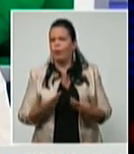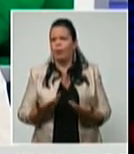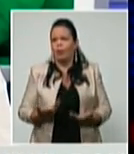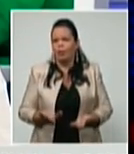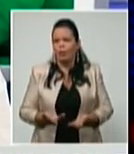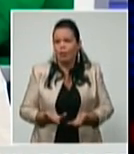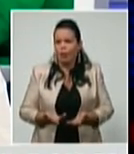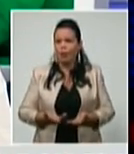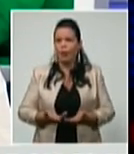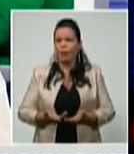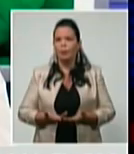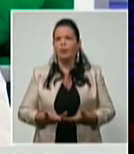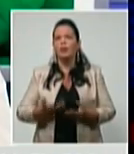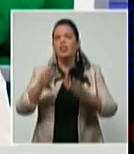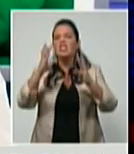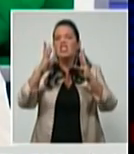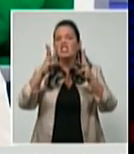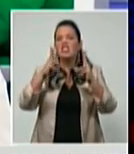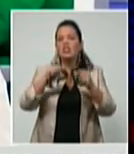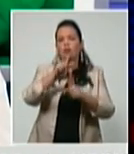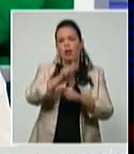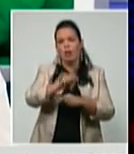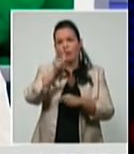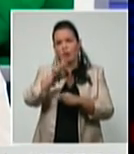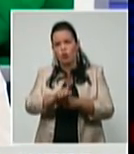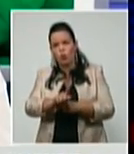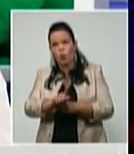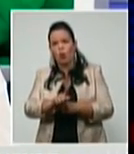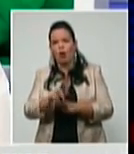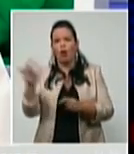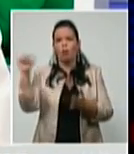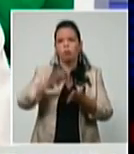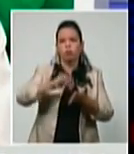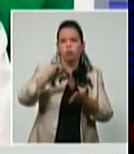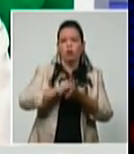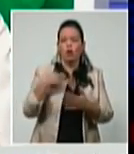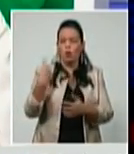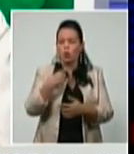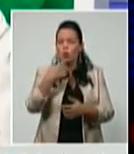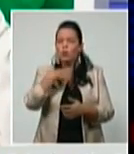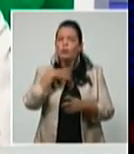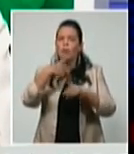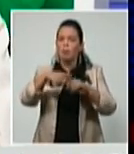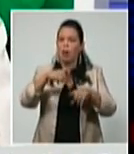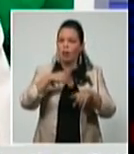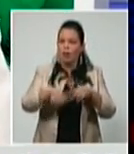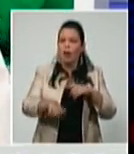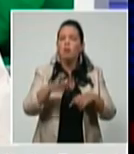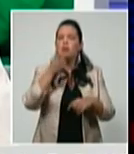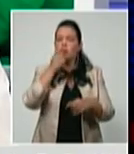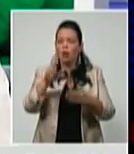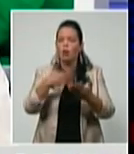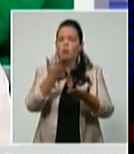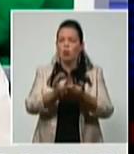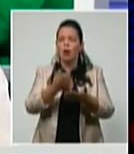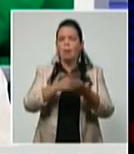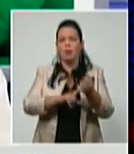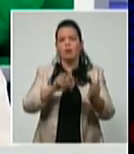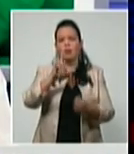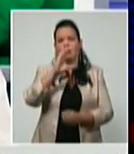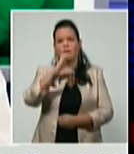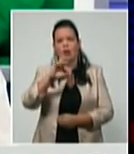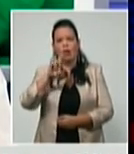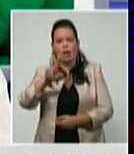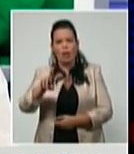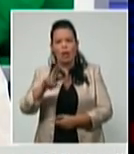para el número de pasajeros, que se espera una cifra bastante elevada, que además se debe de ir incrementando,